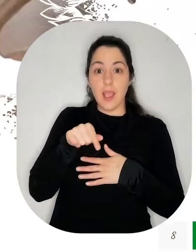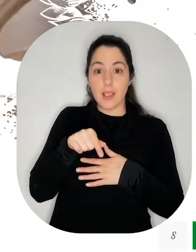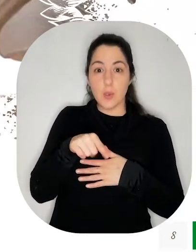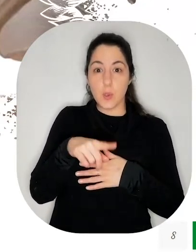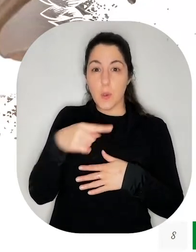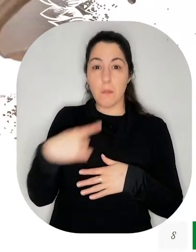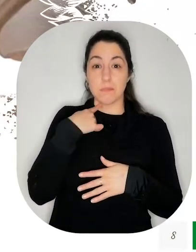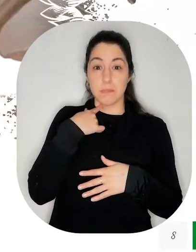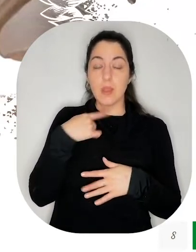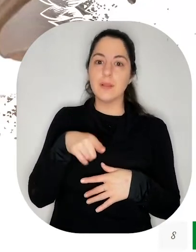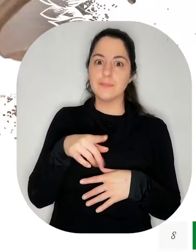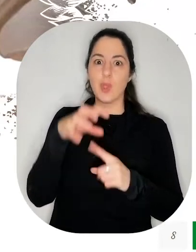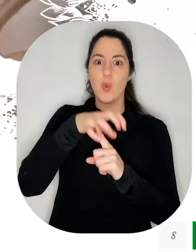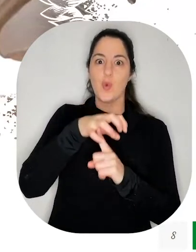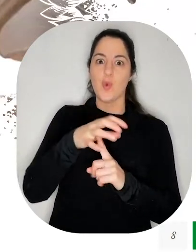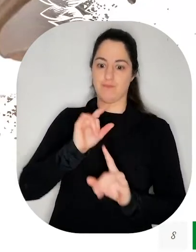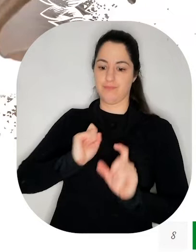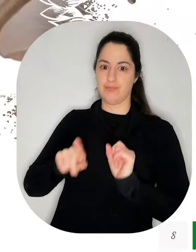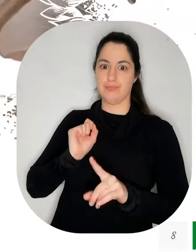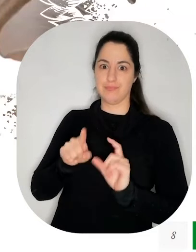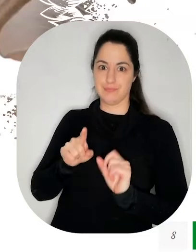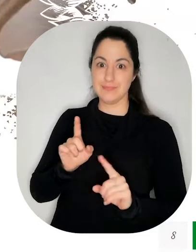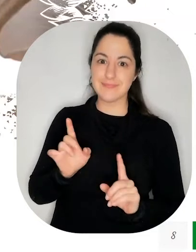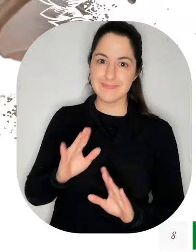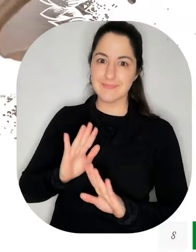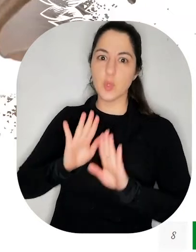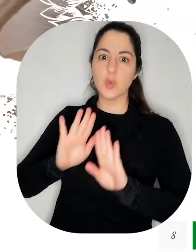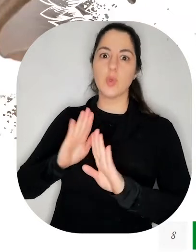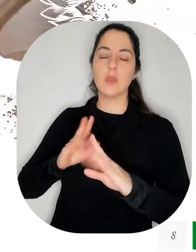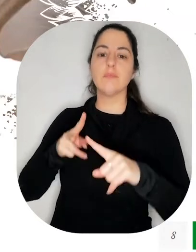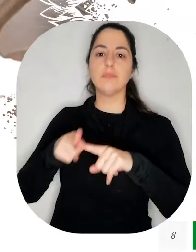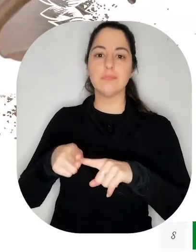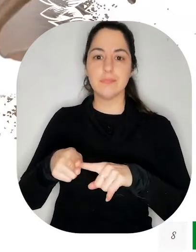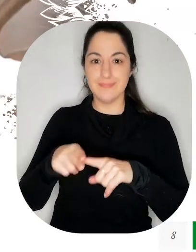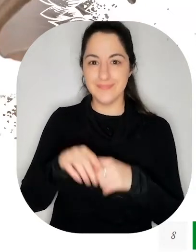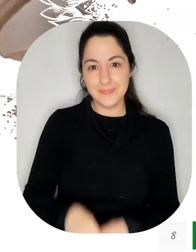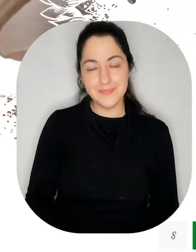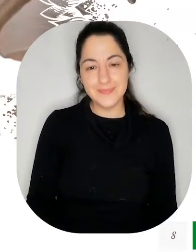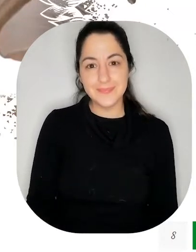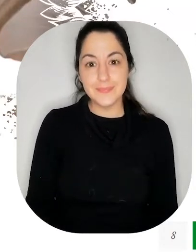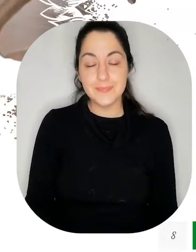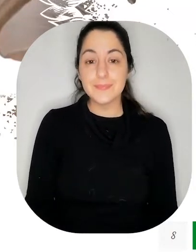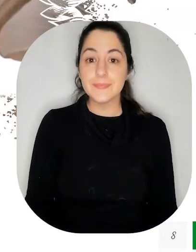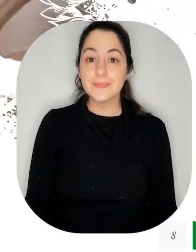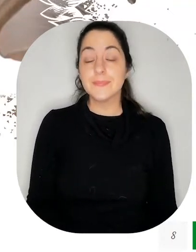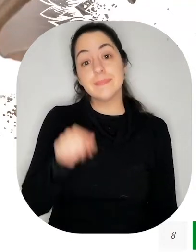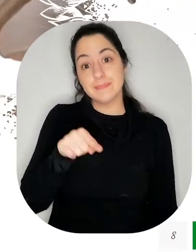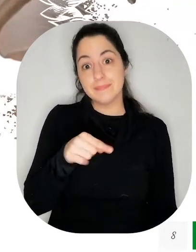con permeabilidad, y este hongo ostra tiene varios elementos que frenan el crecimiento de la